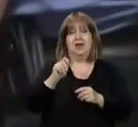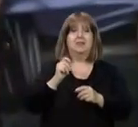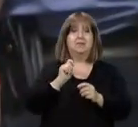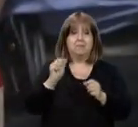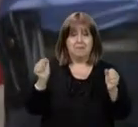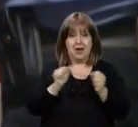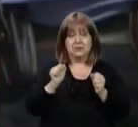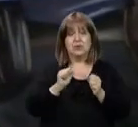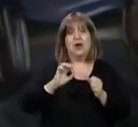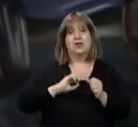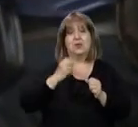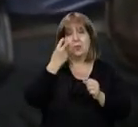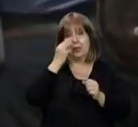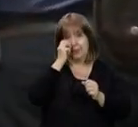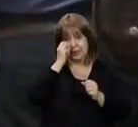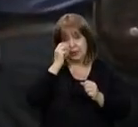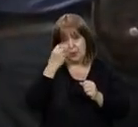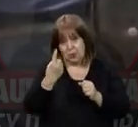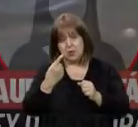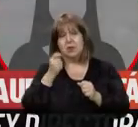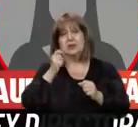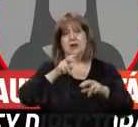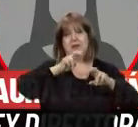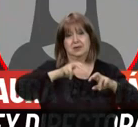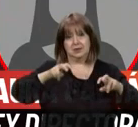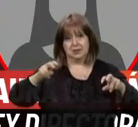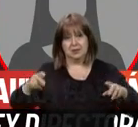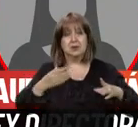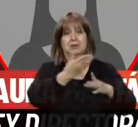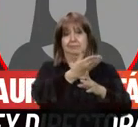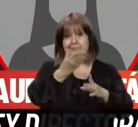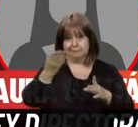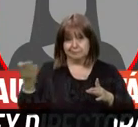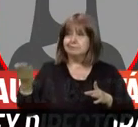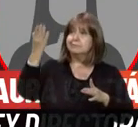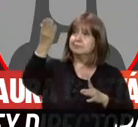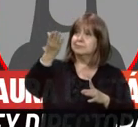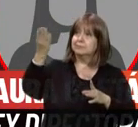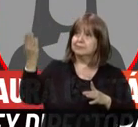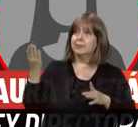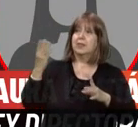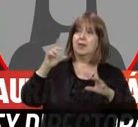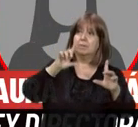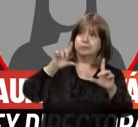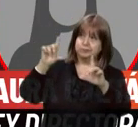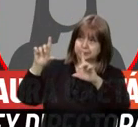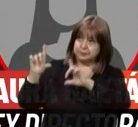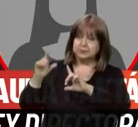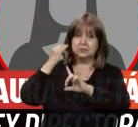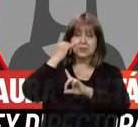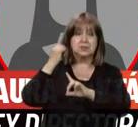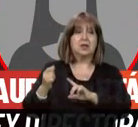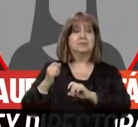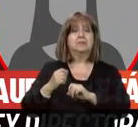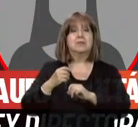arrancaba este megajuicio. ¿Quiénes son las que están sentadas en el banquillo de los acusados? Aquí estamos viendo a cada una de ellas. Estamos